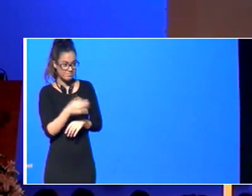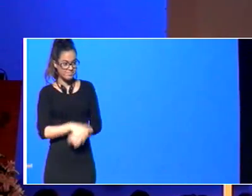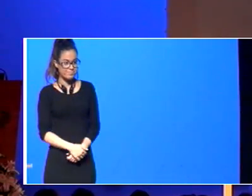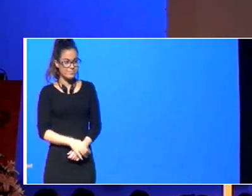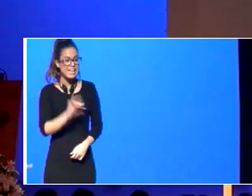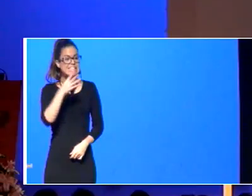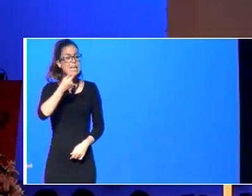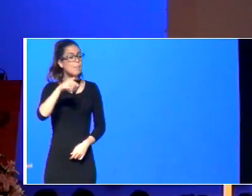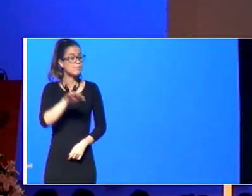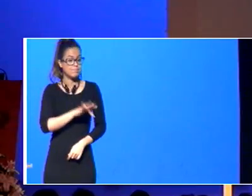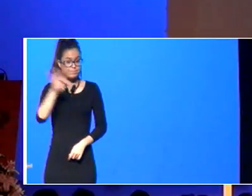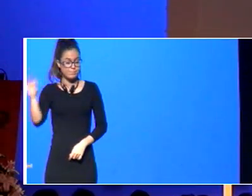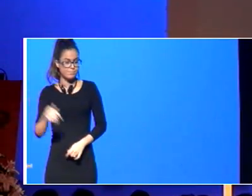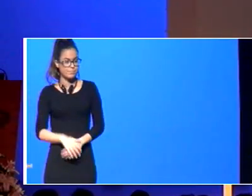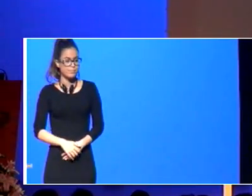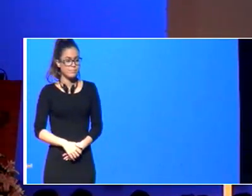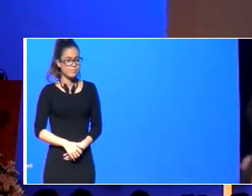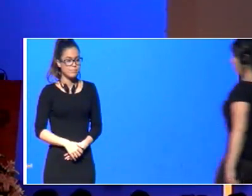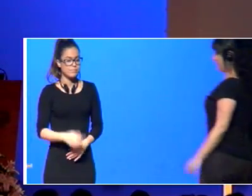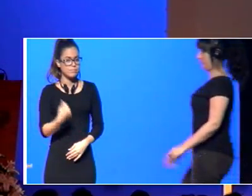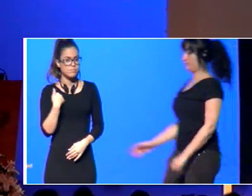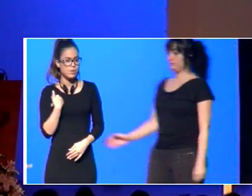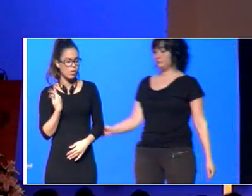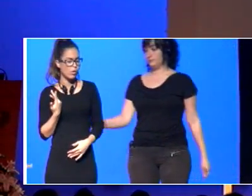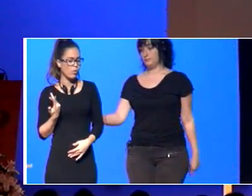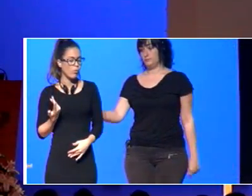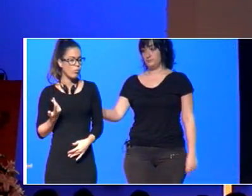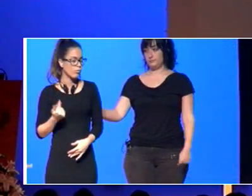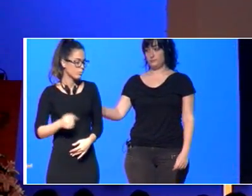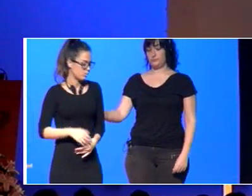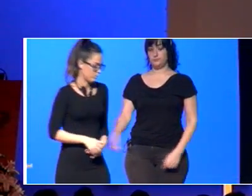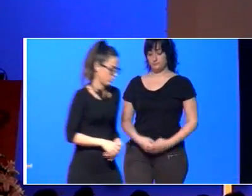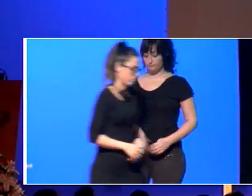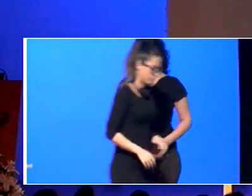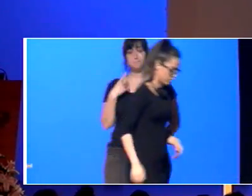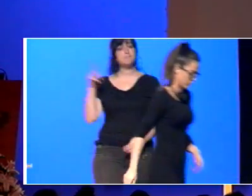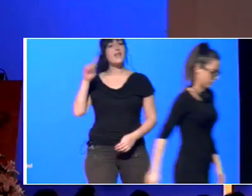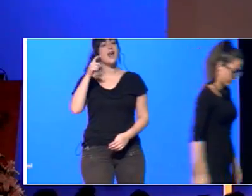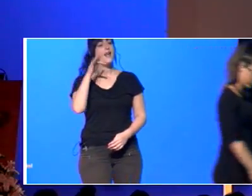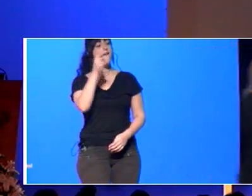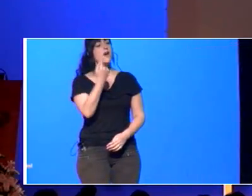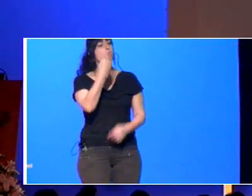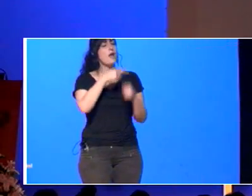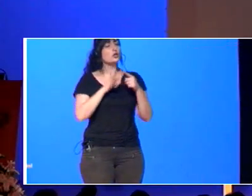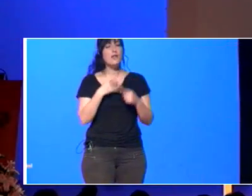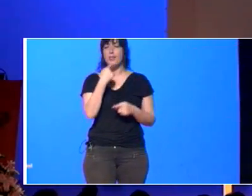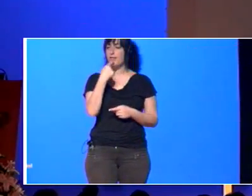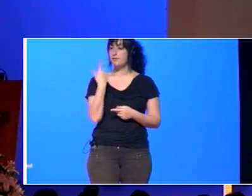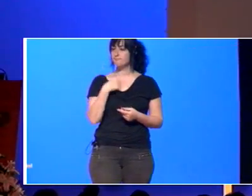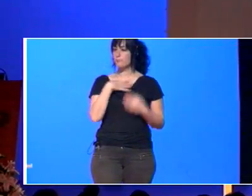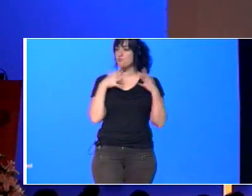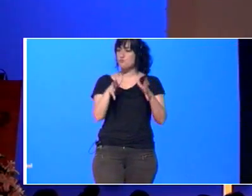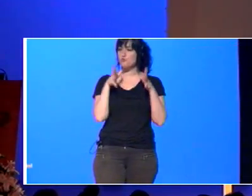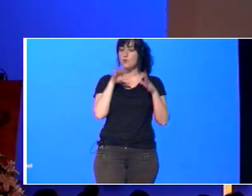Isabel, tu turno. Yo engancho con una cosa que me ha encantado que ha dicho Rafa. Proyectos con alma, proyectos con vida, proyectos